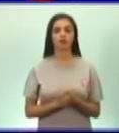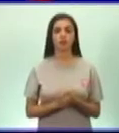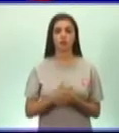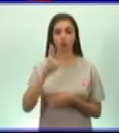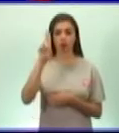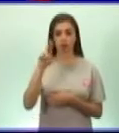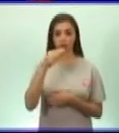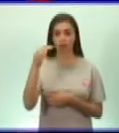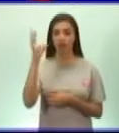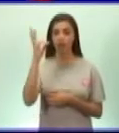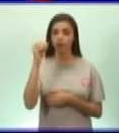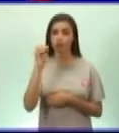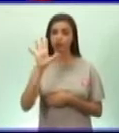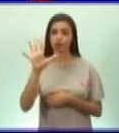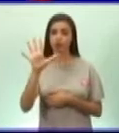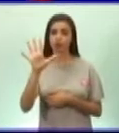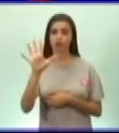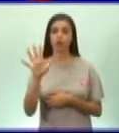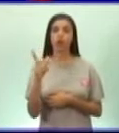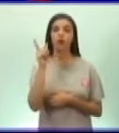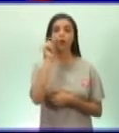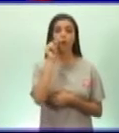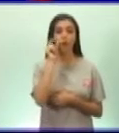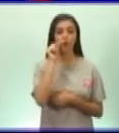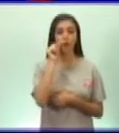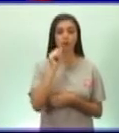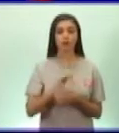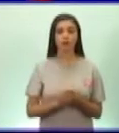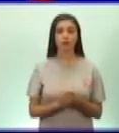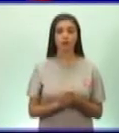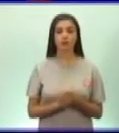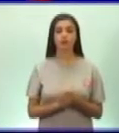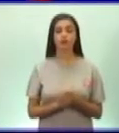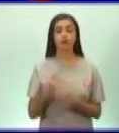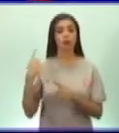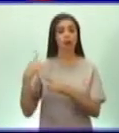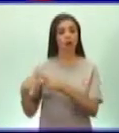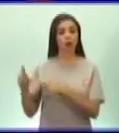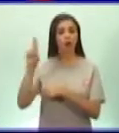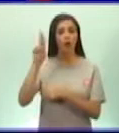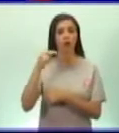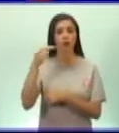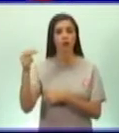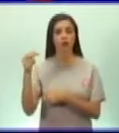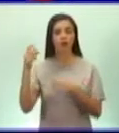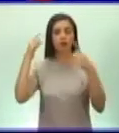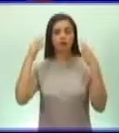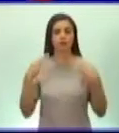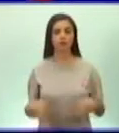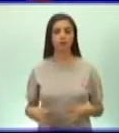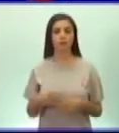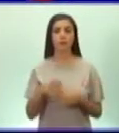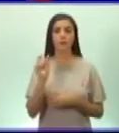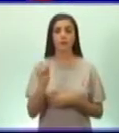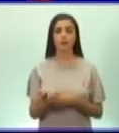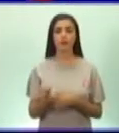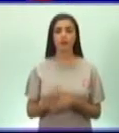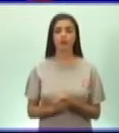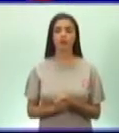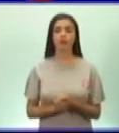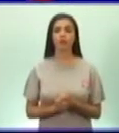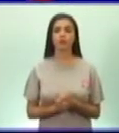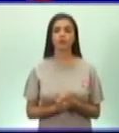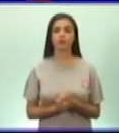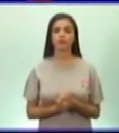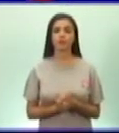número 5, el hombre del programa actual, y la unidad número 3, el ser humano en armonía con la naturaleza,